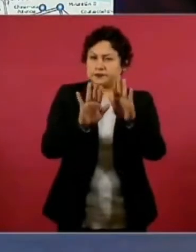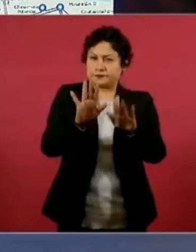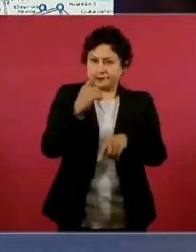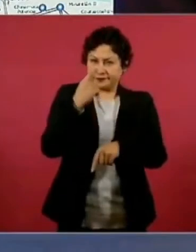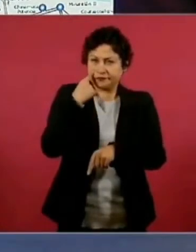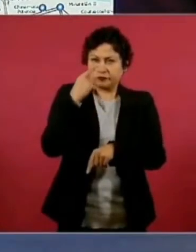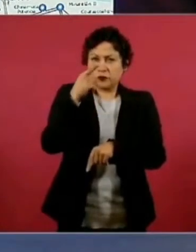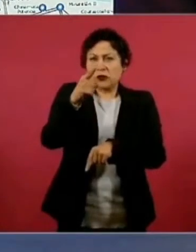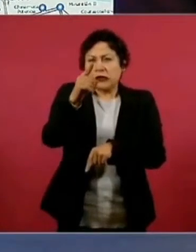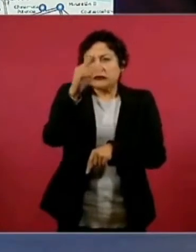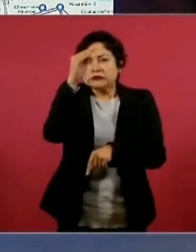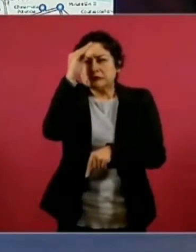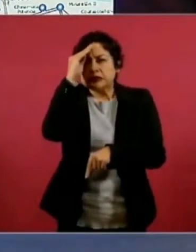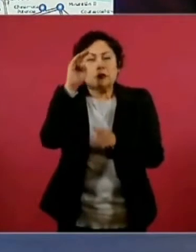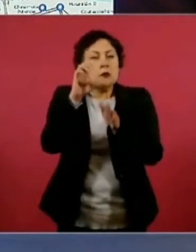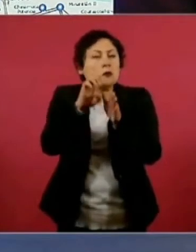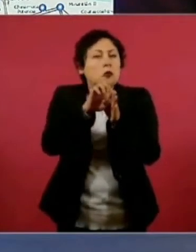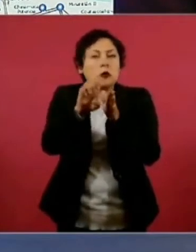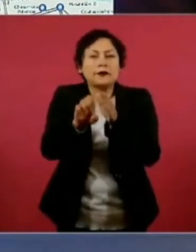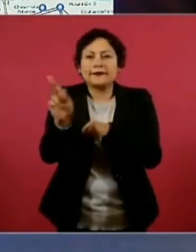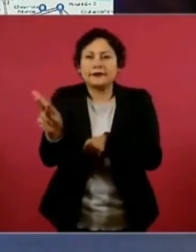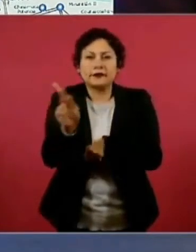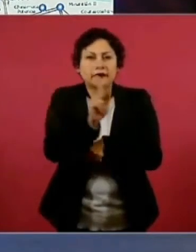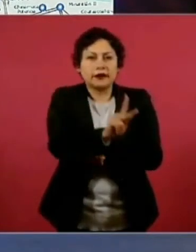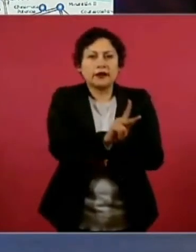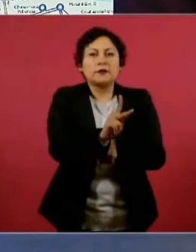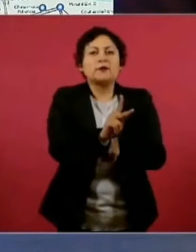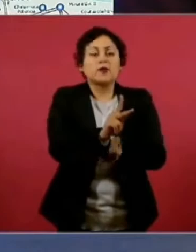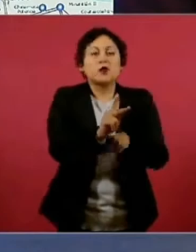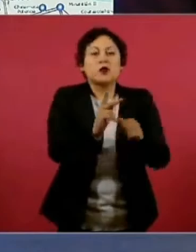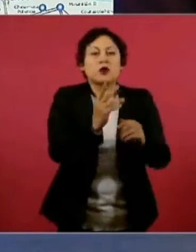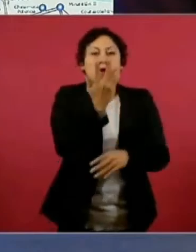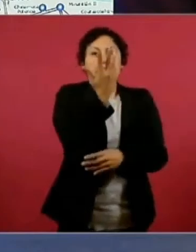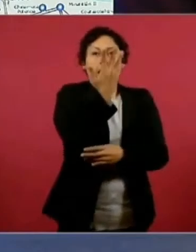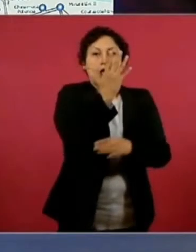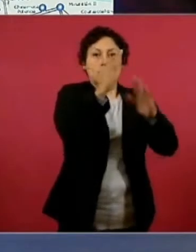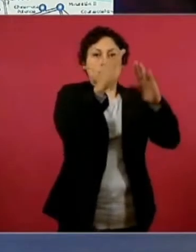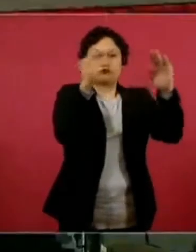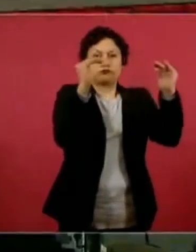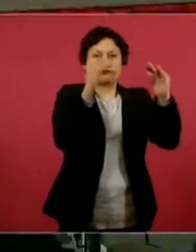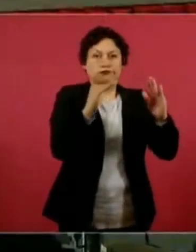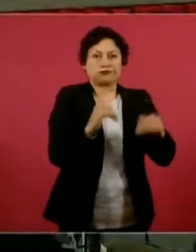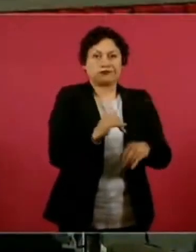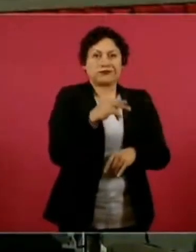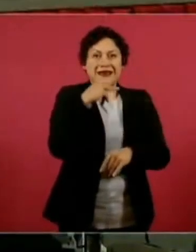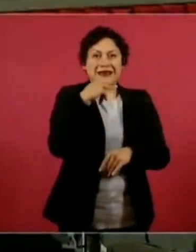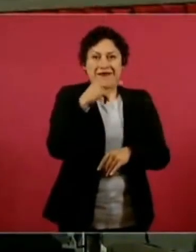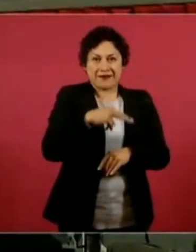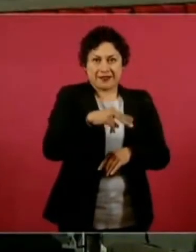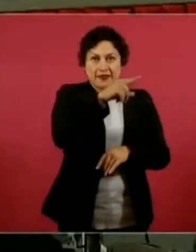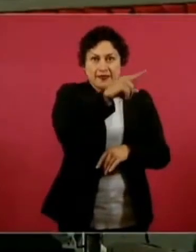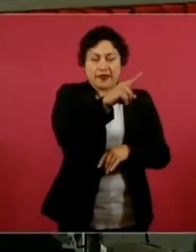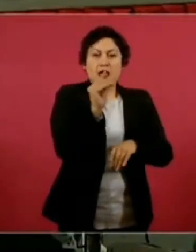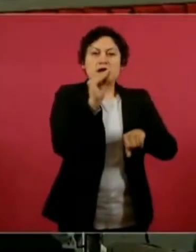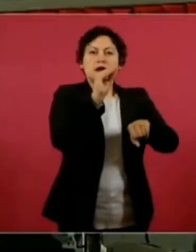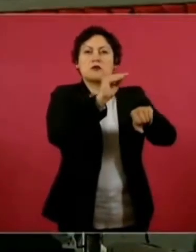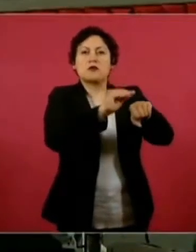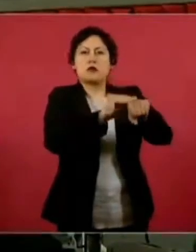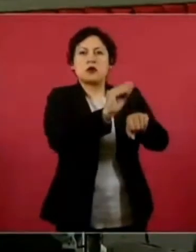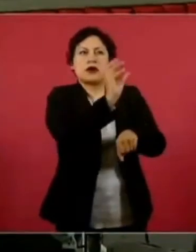foquito? Se apaga toda. Es porque está seriada la serie, por eso se llama serie.